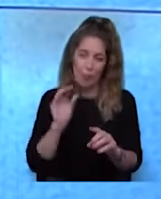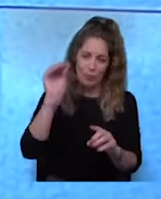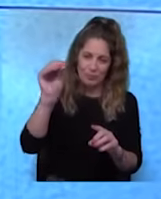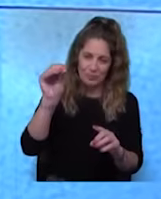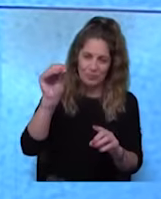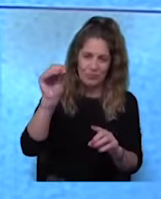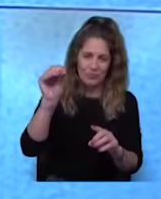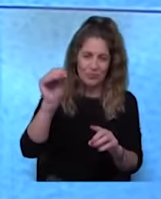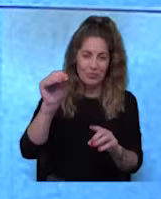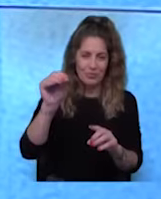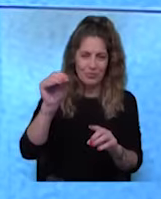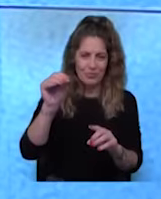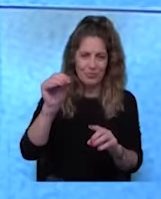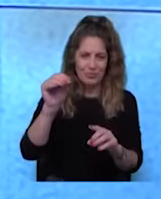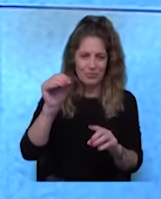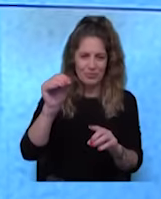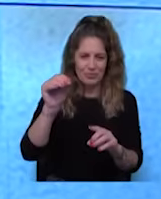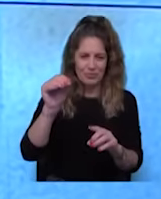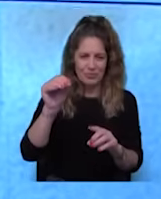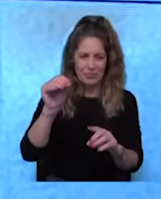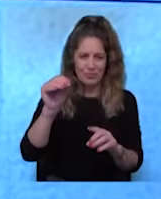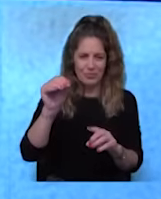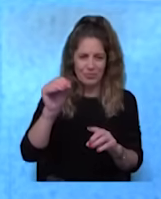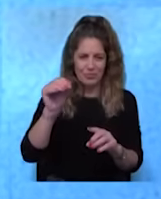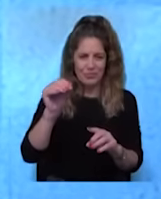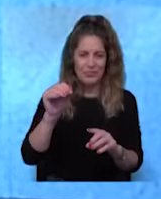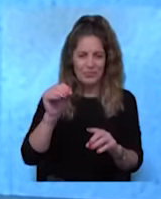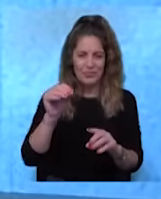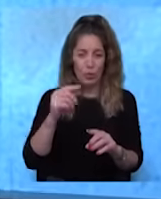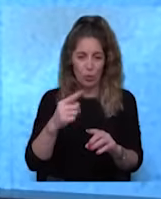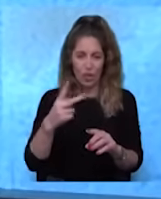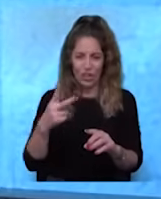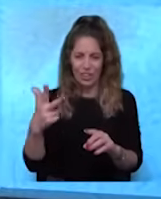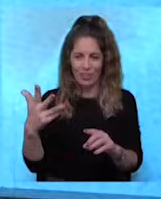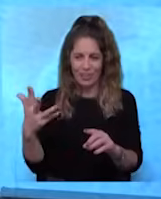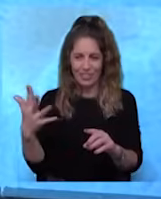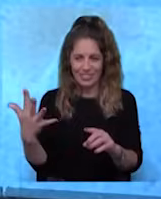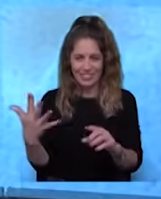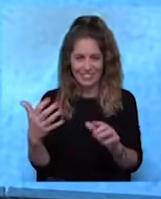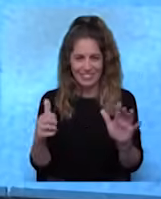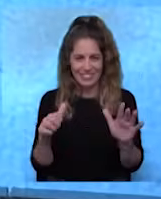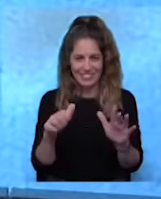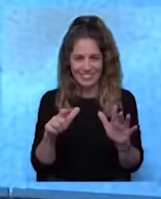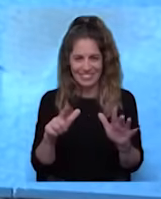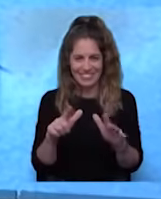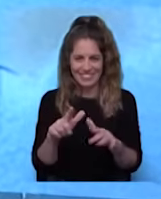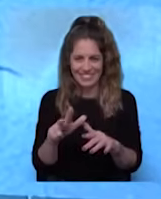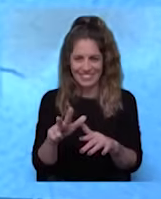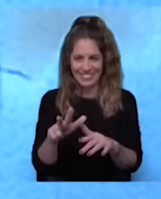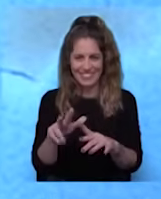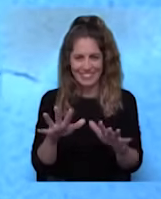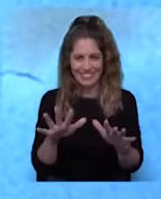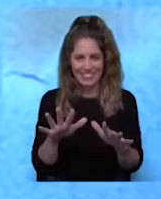acá abajo casino acaso mir ten acá 1 2 3 4 5 6 7 8 9